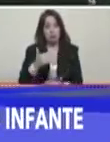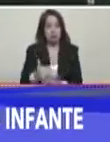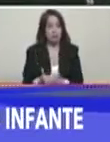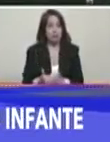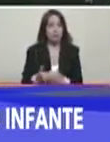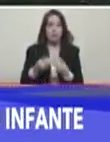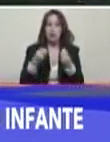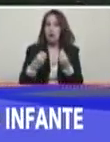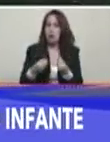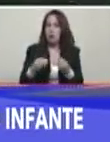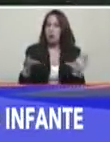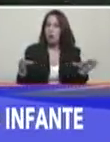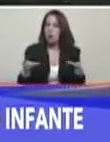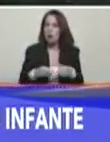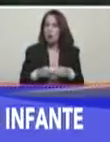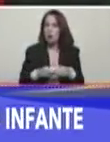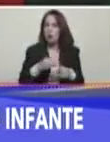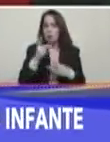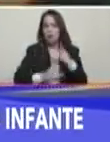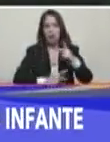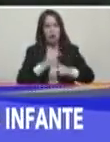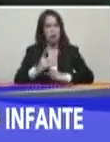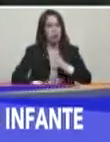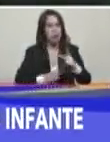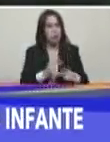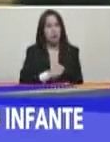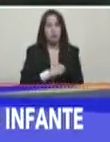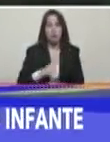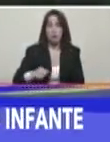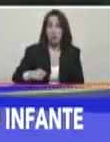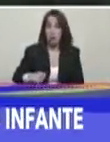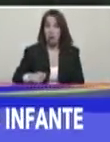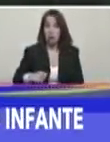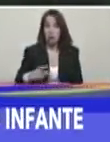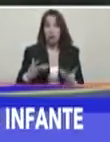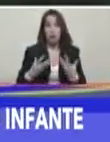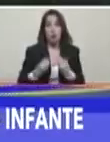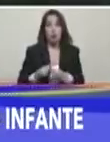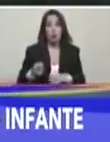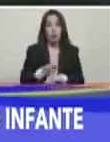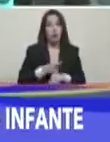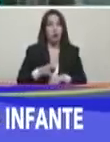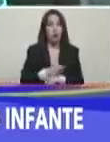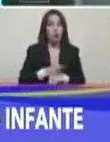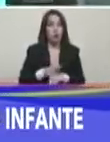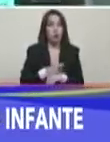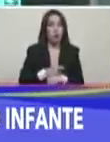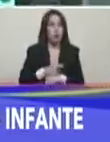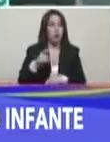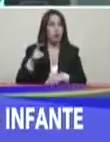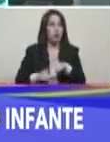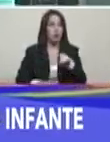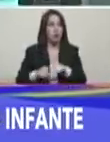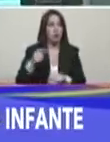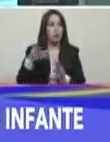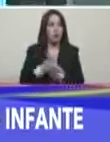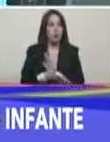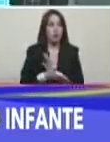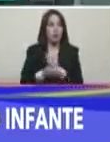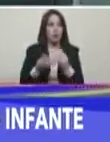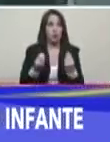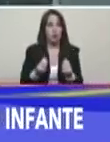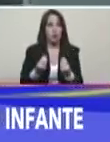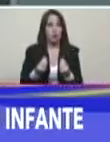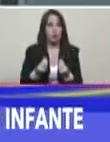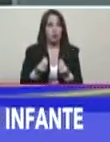El sector productivo, el sector privado, en alianza con el gobierno para producir estos alimentos. Yo quiero